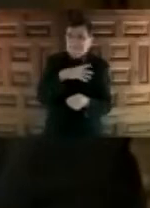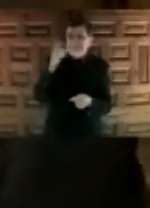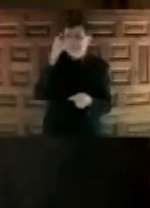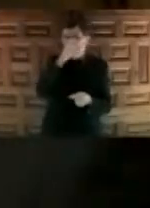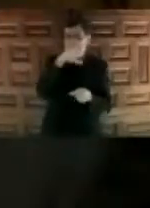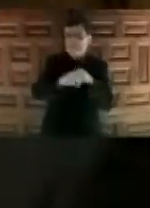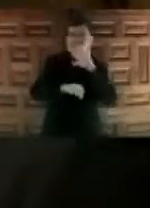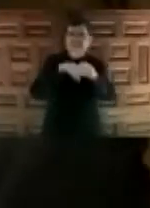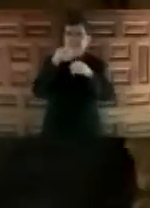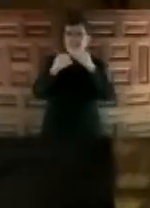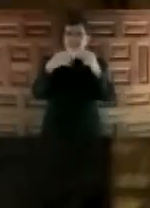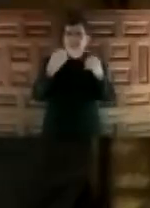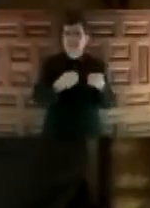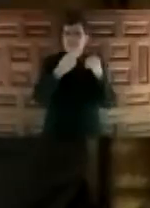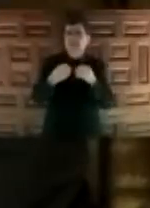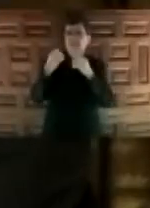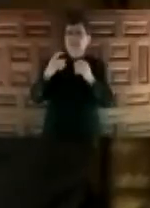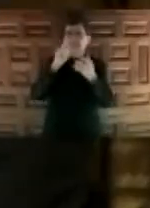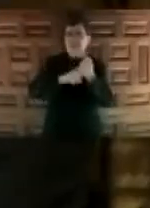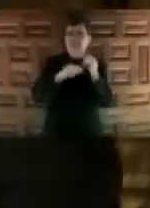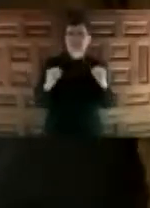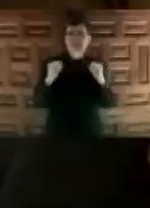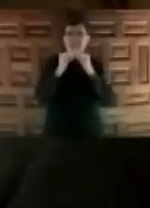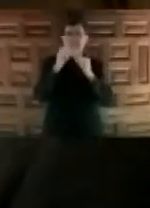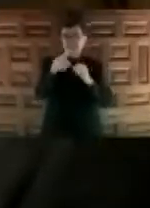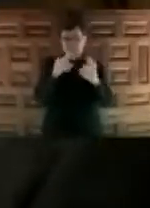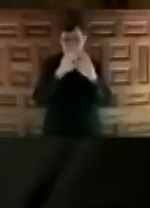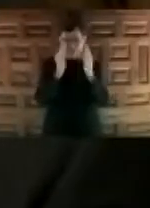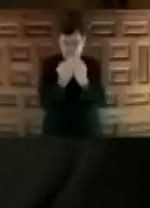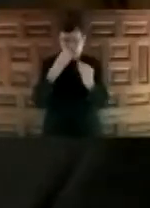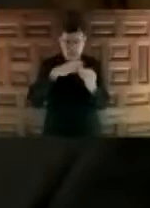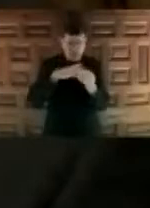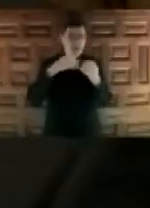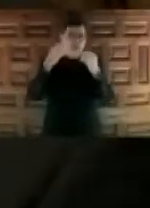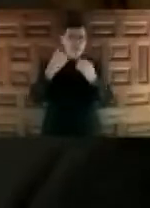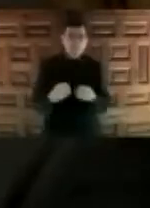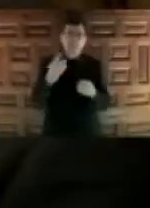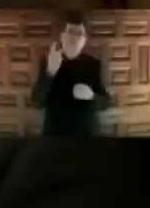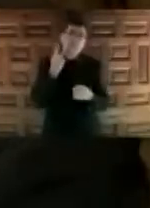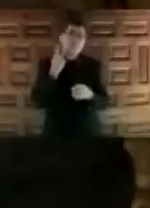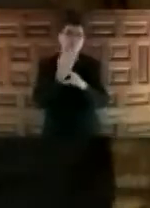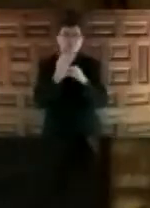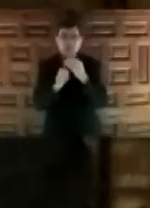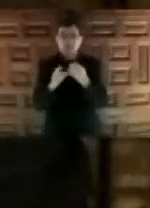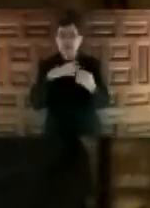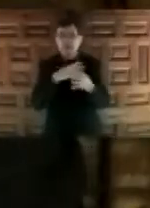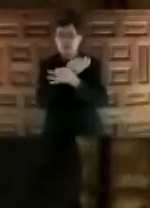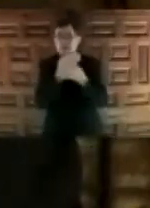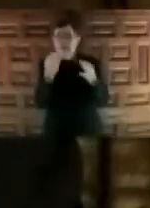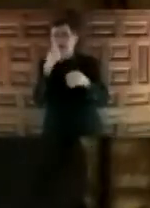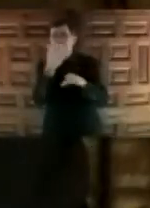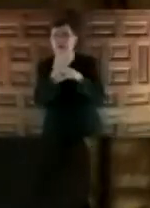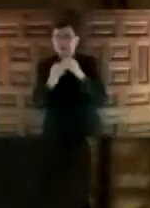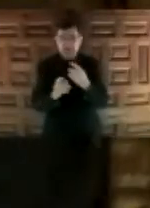nuestros propósitos y compromisos institucionales. De la misma manera, los compromisos políticos que han enunciado en otro momento